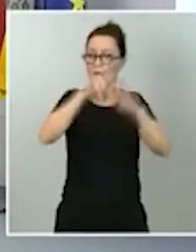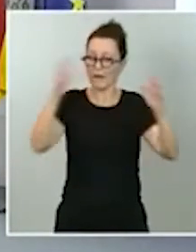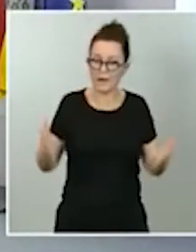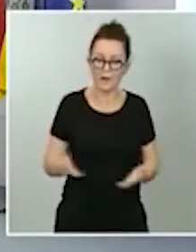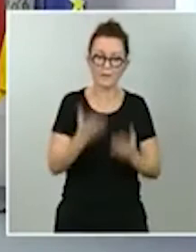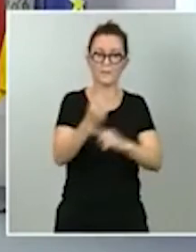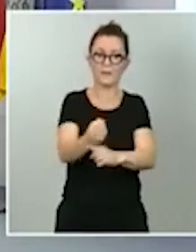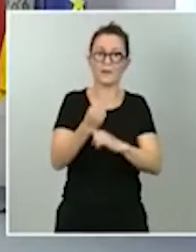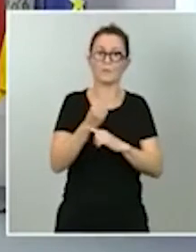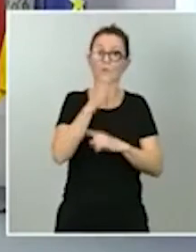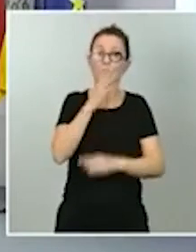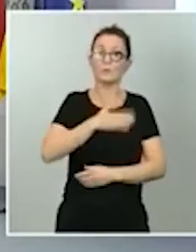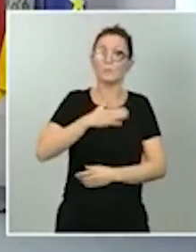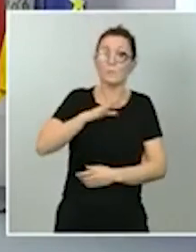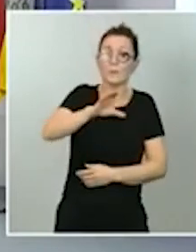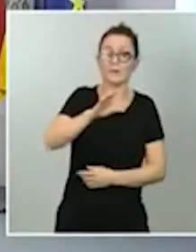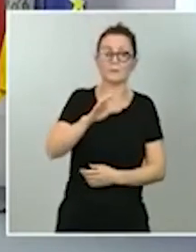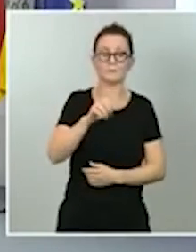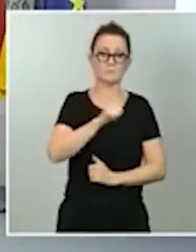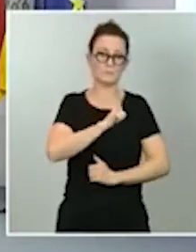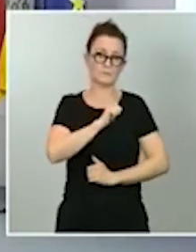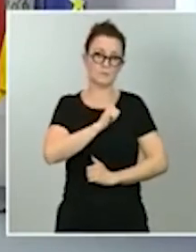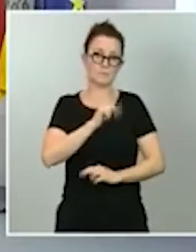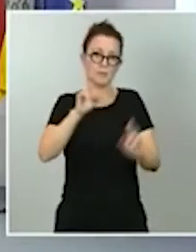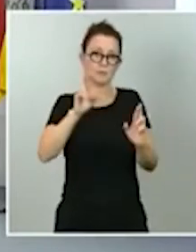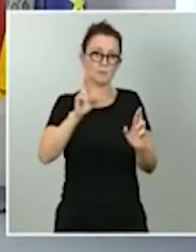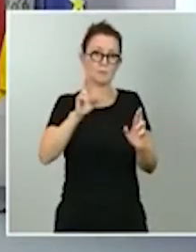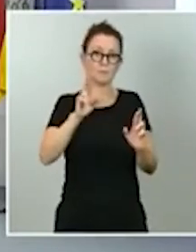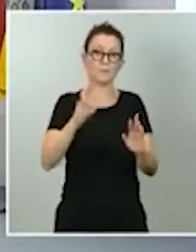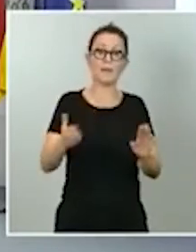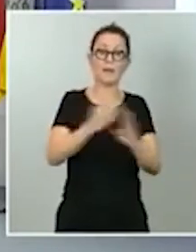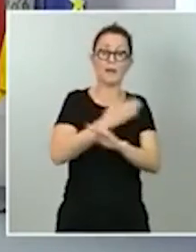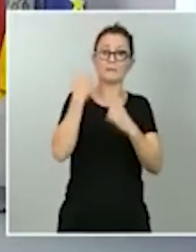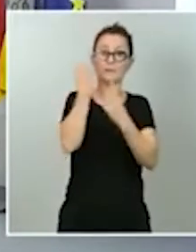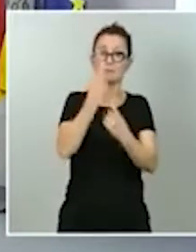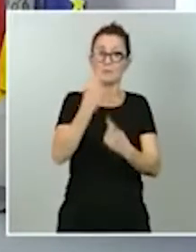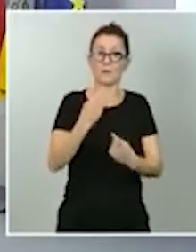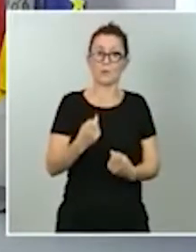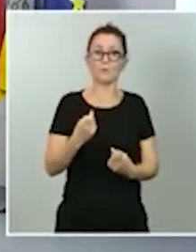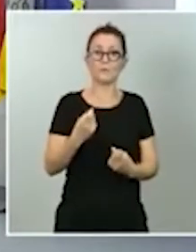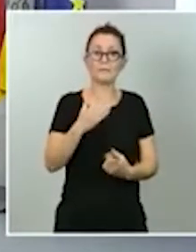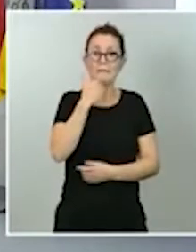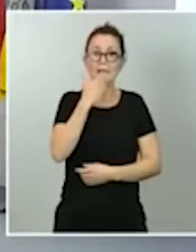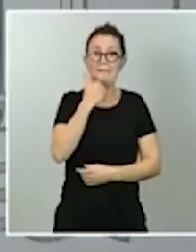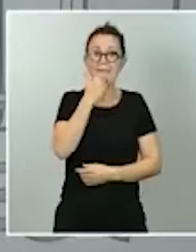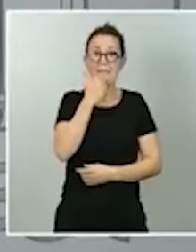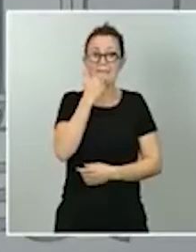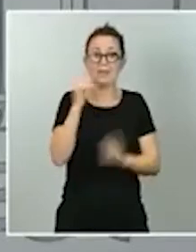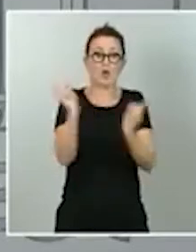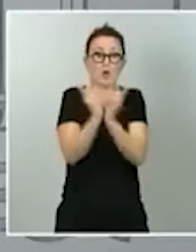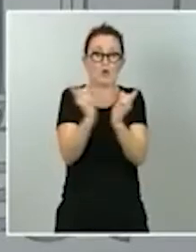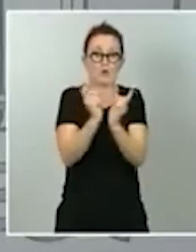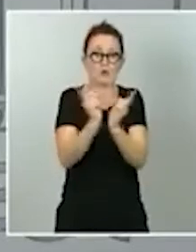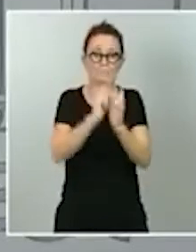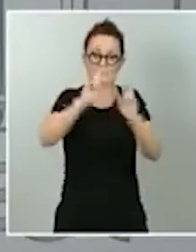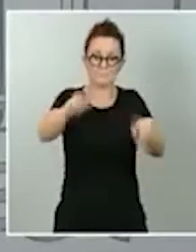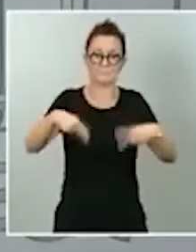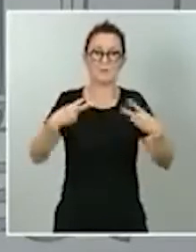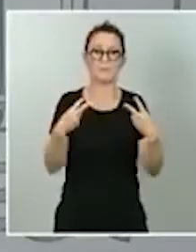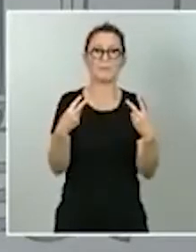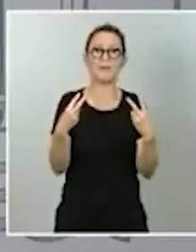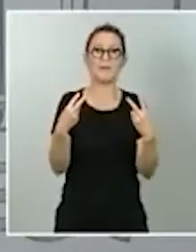lo está esperando y antes de pasar al turno de preguntas de forma casi telegráfica me permiten transmitir